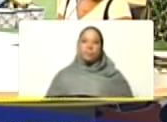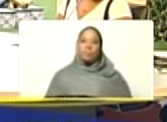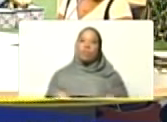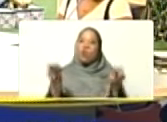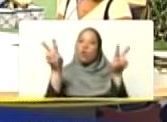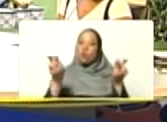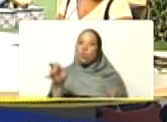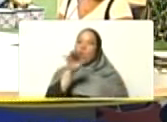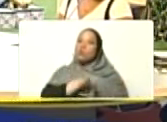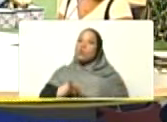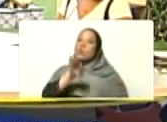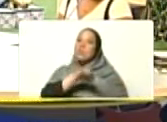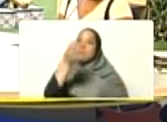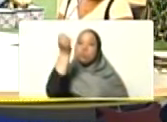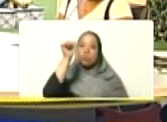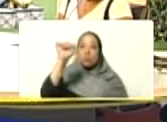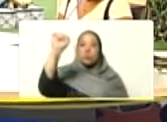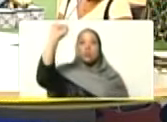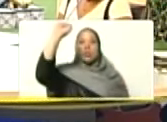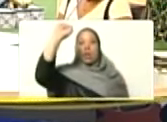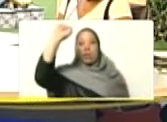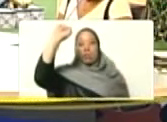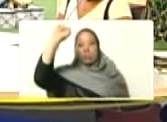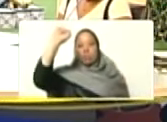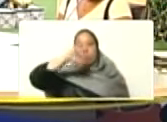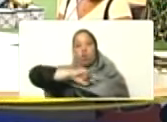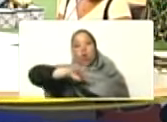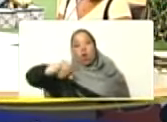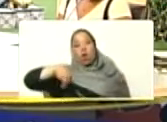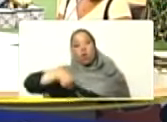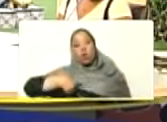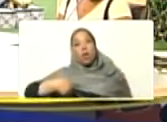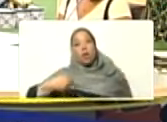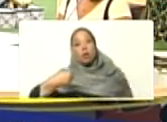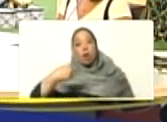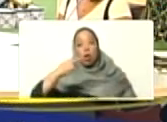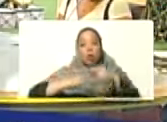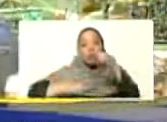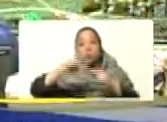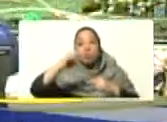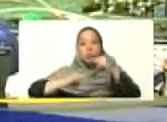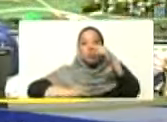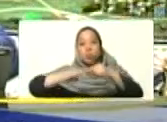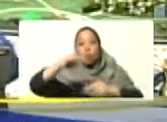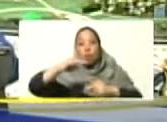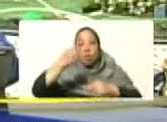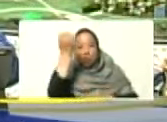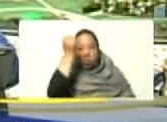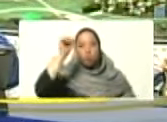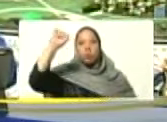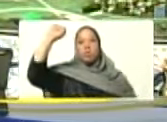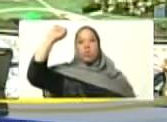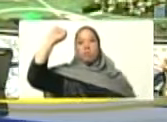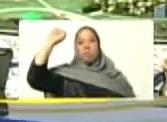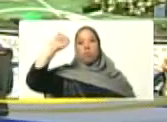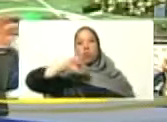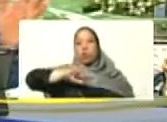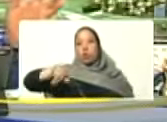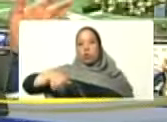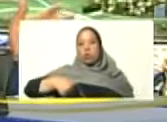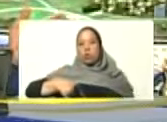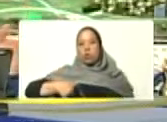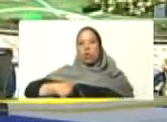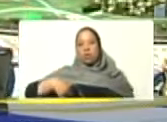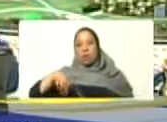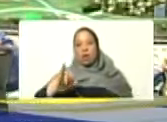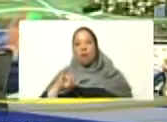nuevo, el socialismo, nuestro socialismo, es nuestro, desde nuestra experiencia, pero que tiene